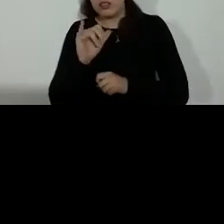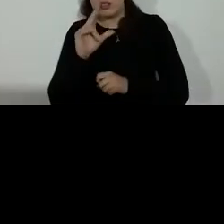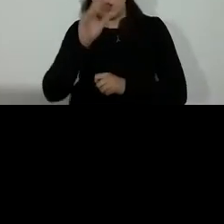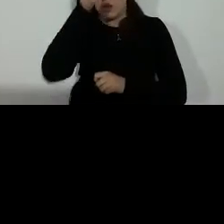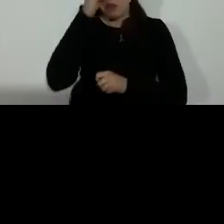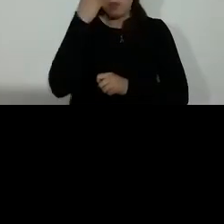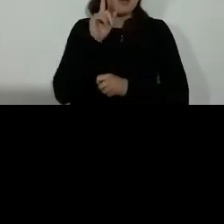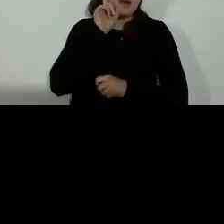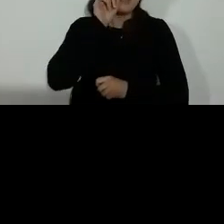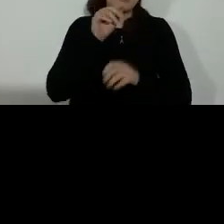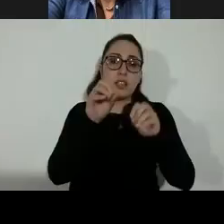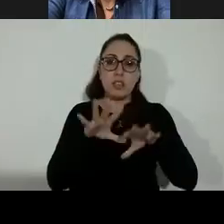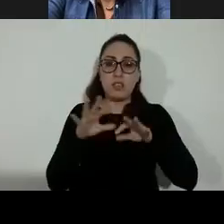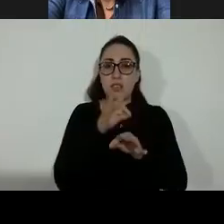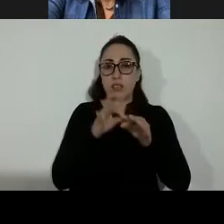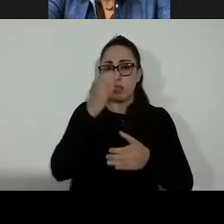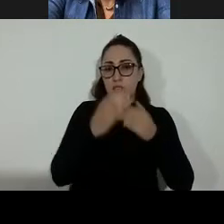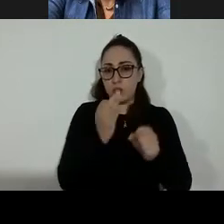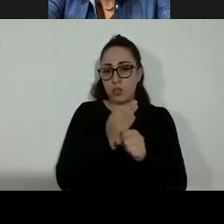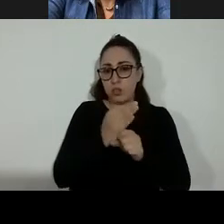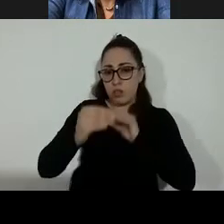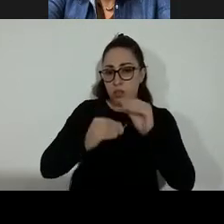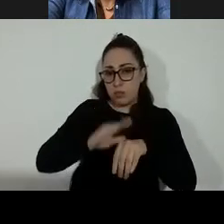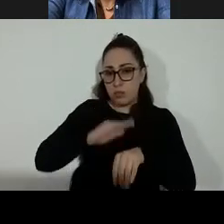para dar por terminada este debate.